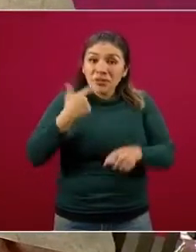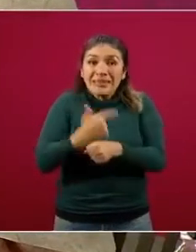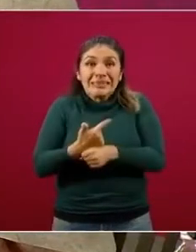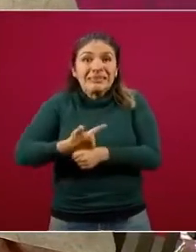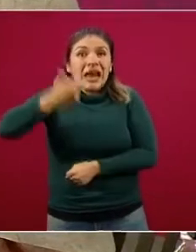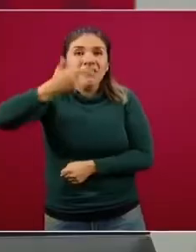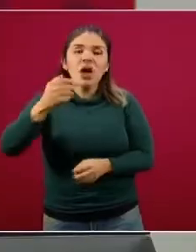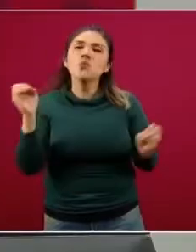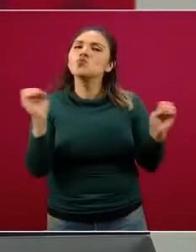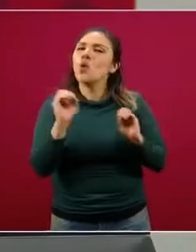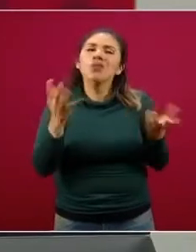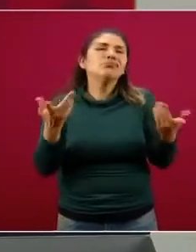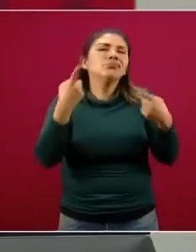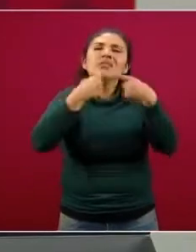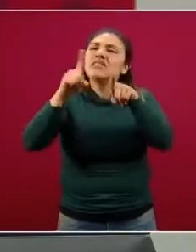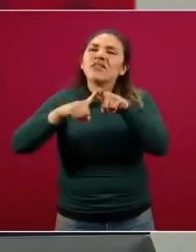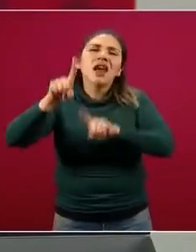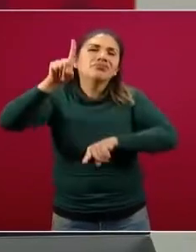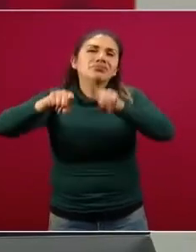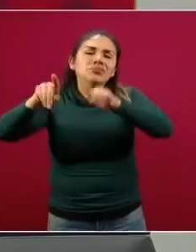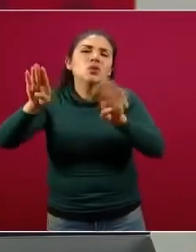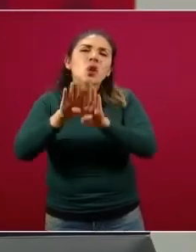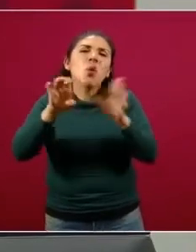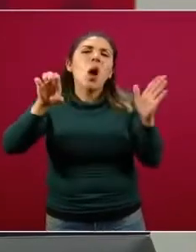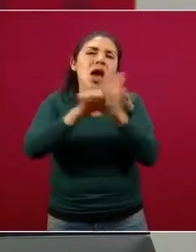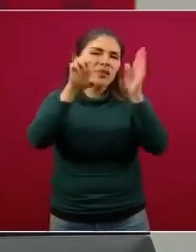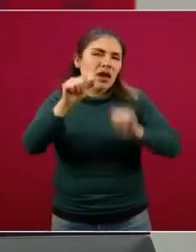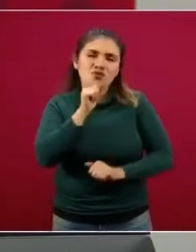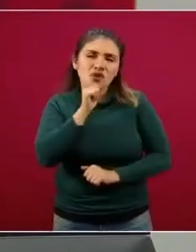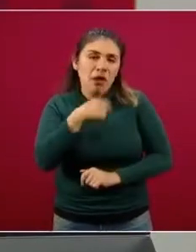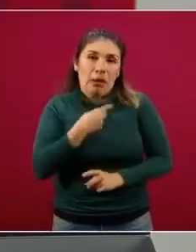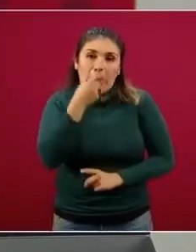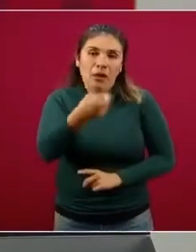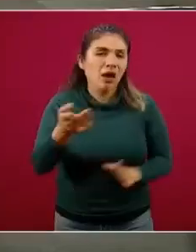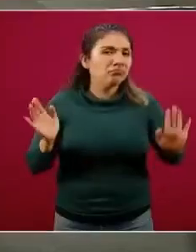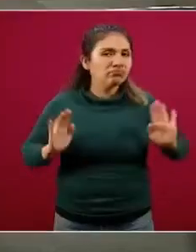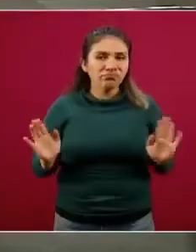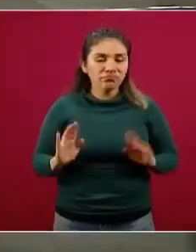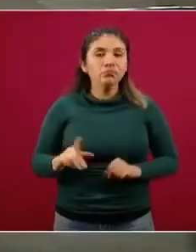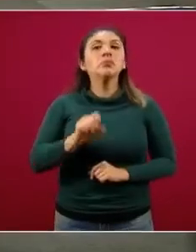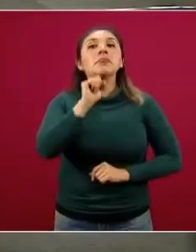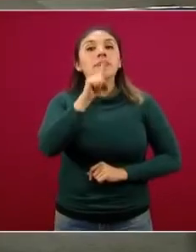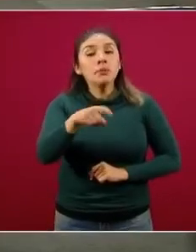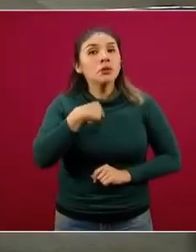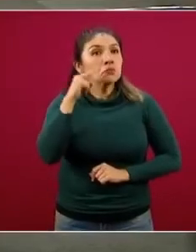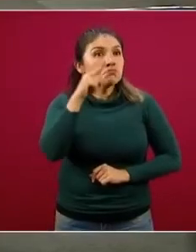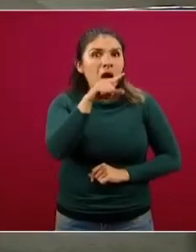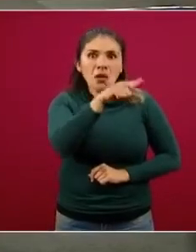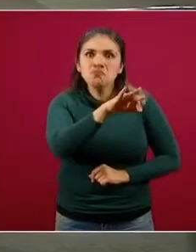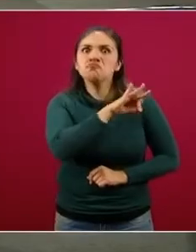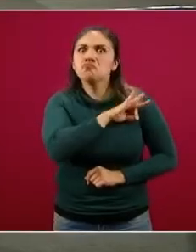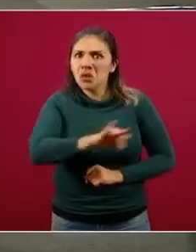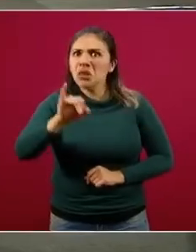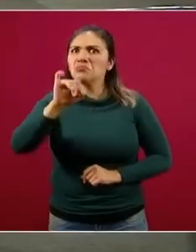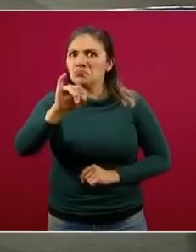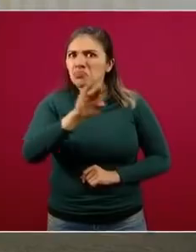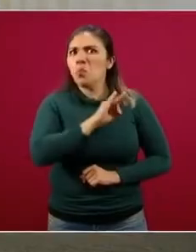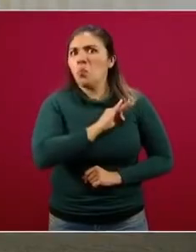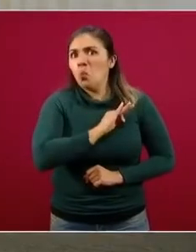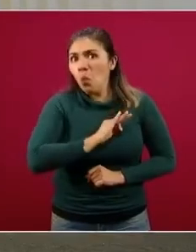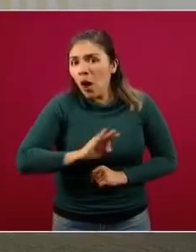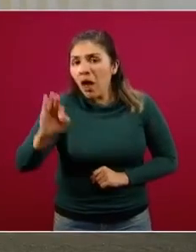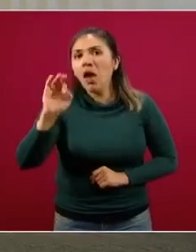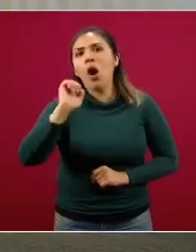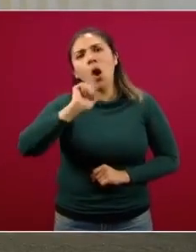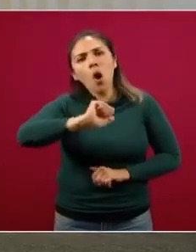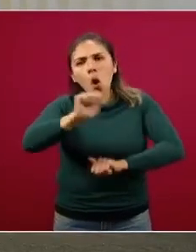graves, por distintas razones, incluidas las éticas por el momento. Pero desde luego vemos con gran expectativa este producto o cualquier otro